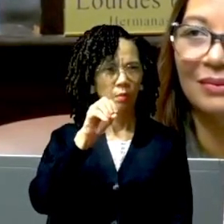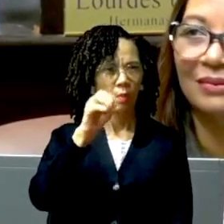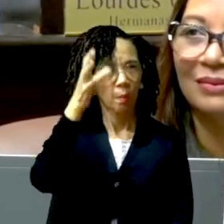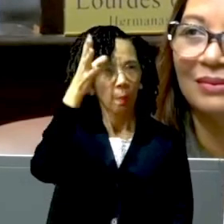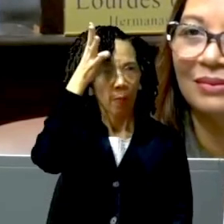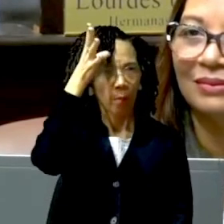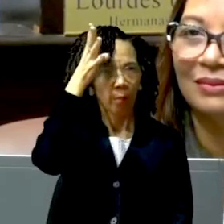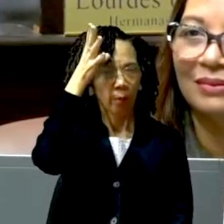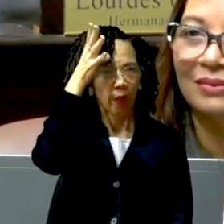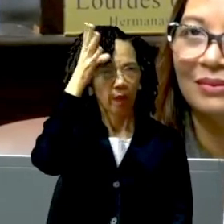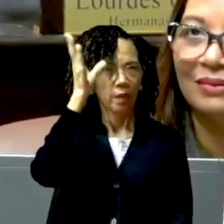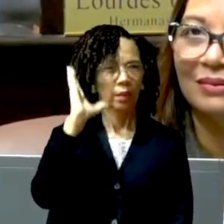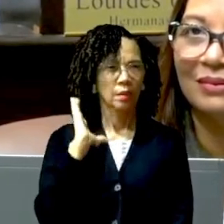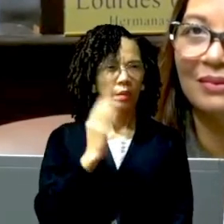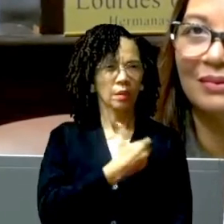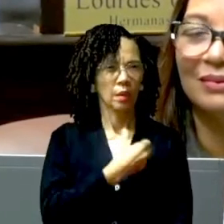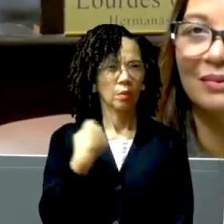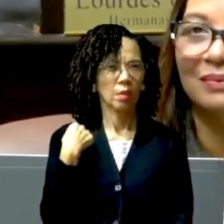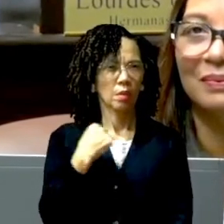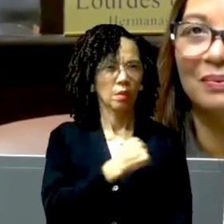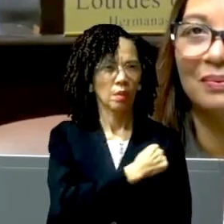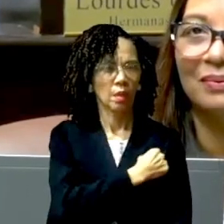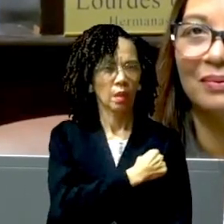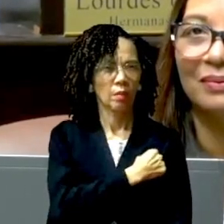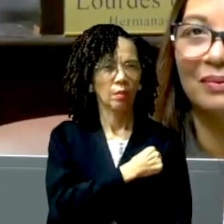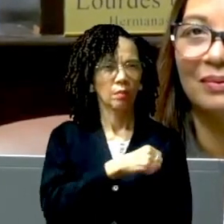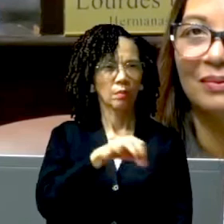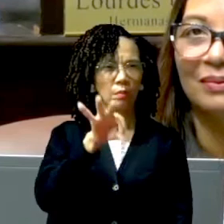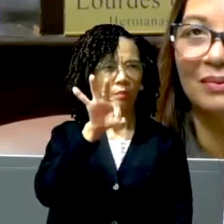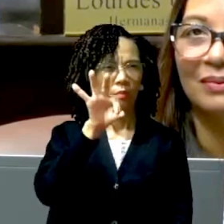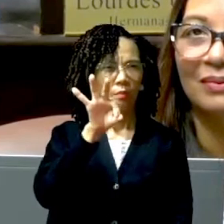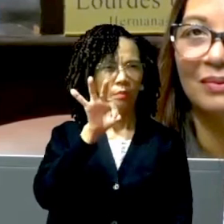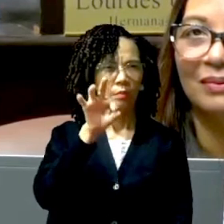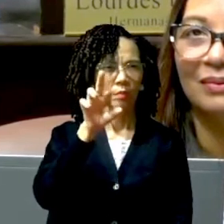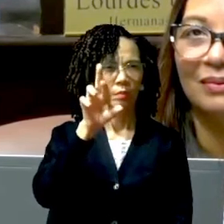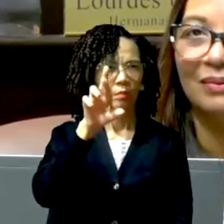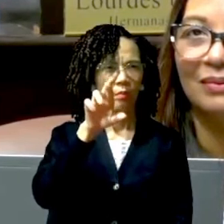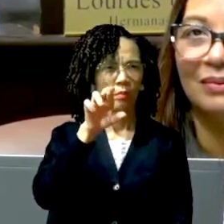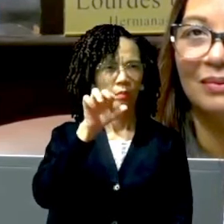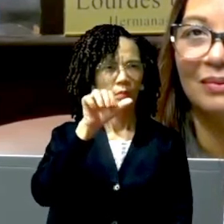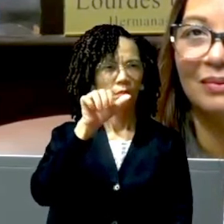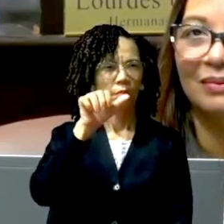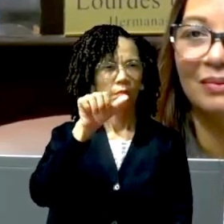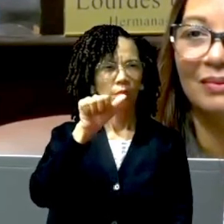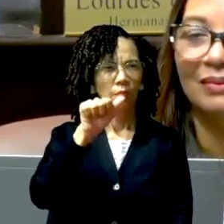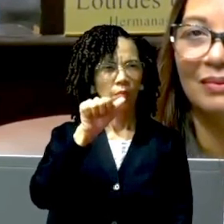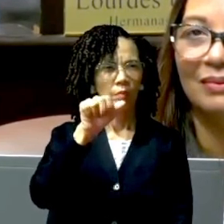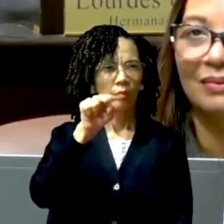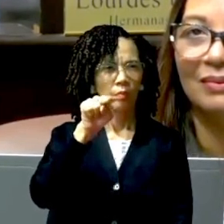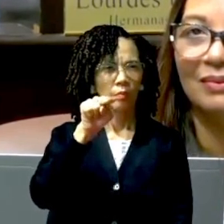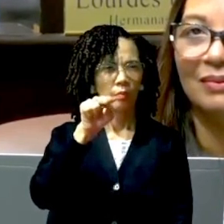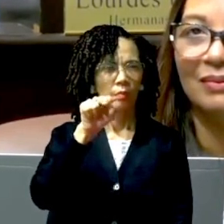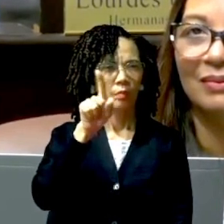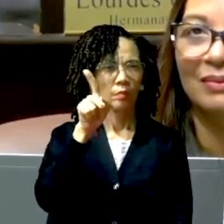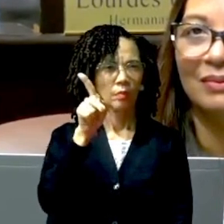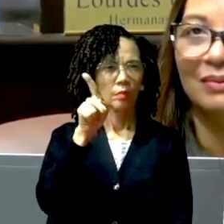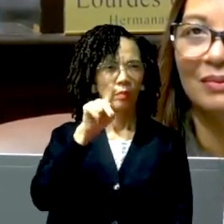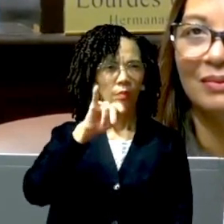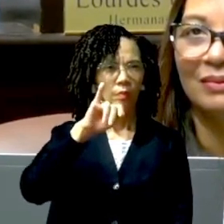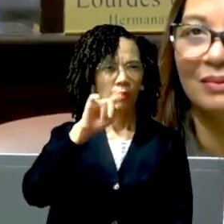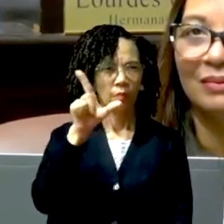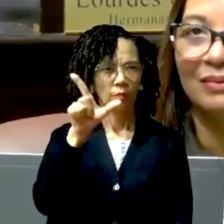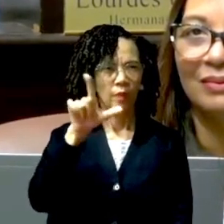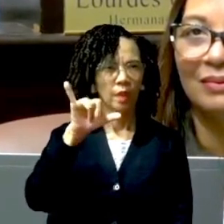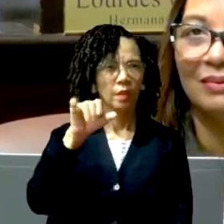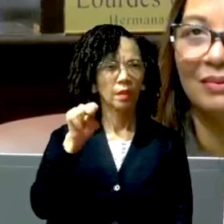Romero, y aprovecho el momento de pedir el minuto de silencio. También quiero invitar a todos los amigos